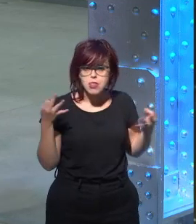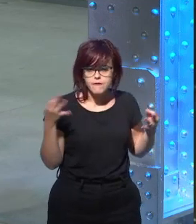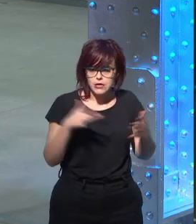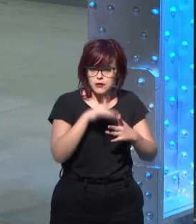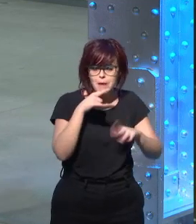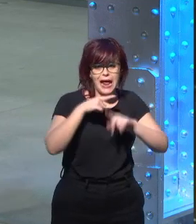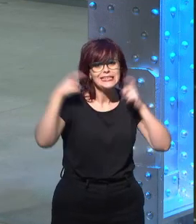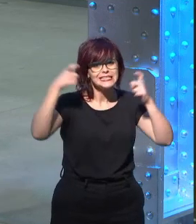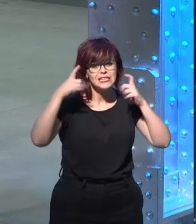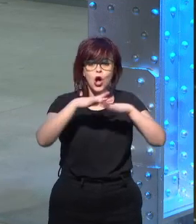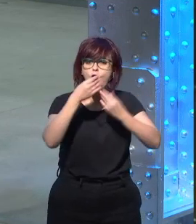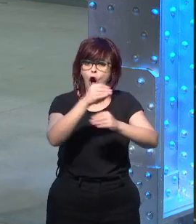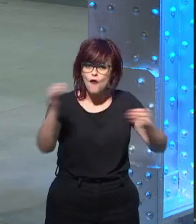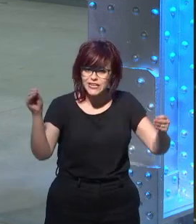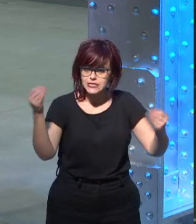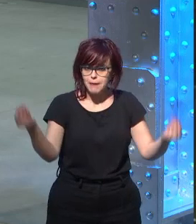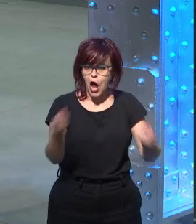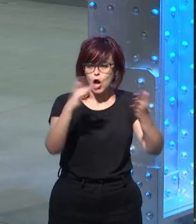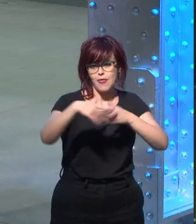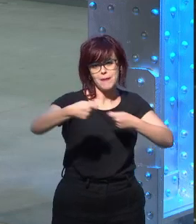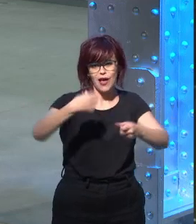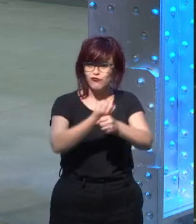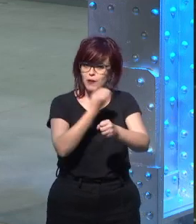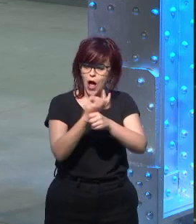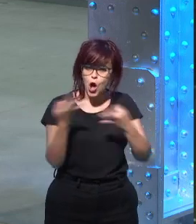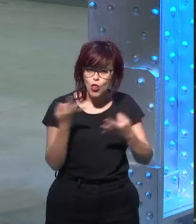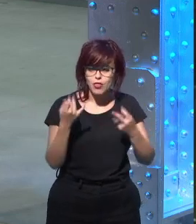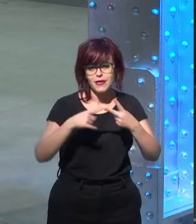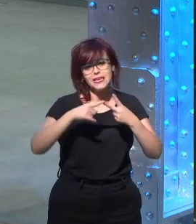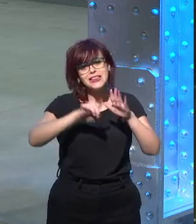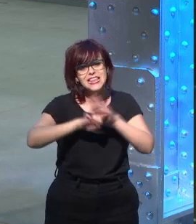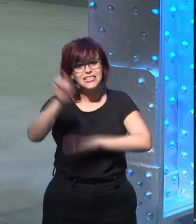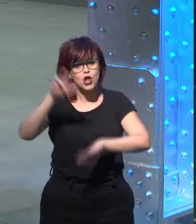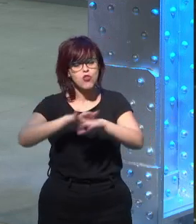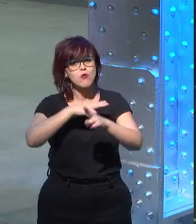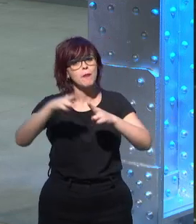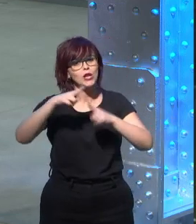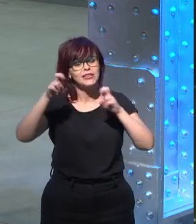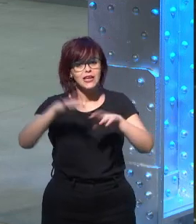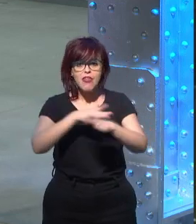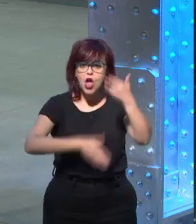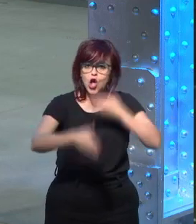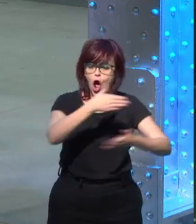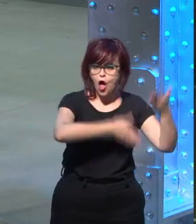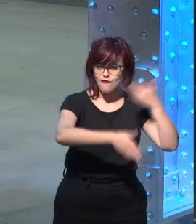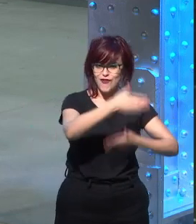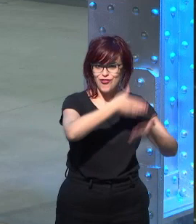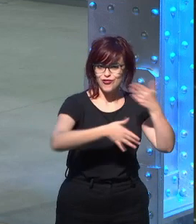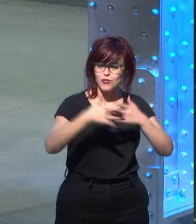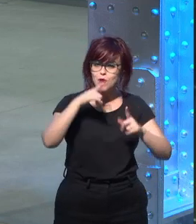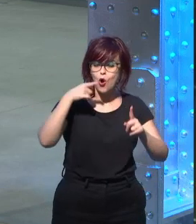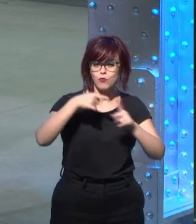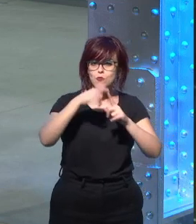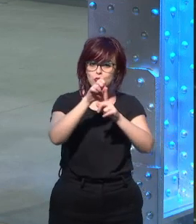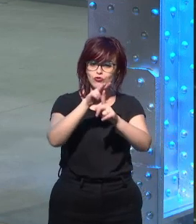activar la presencia de los jóvenes en el mercado de trabajo, y el desarrollo de una política colaborativa que consolide